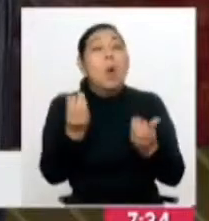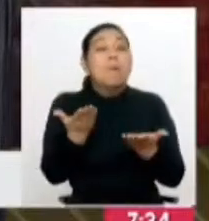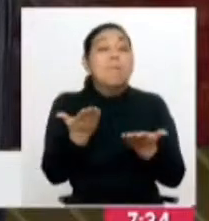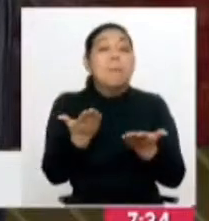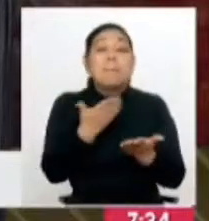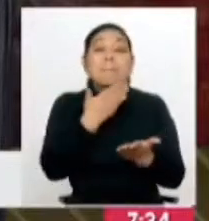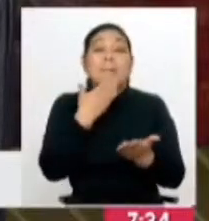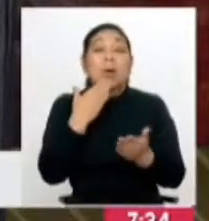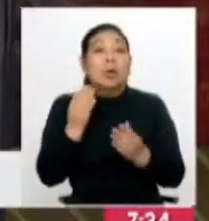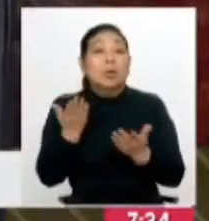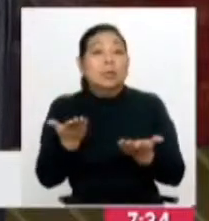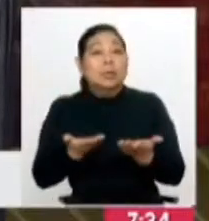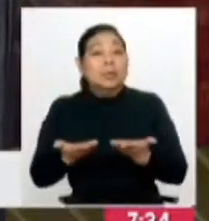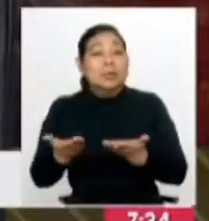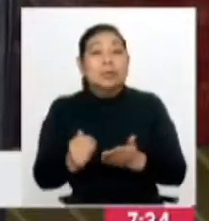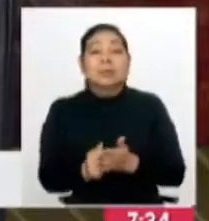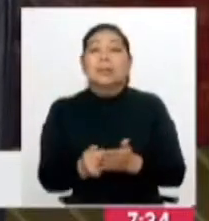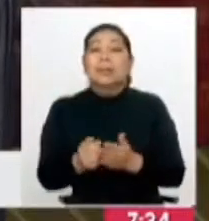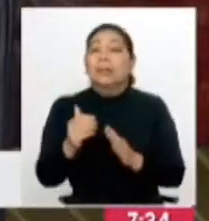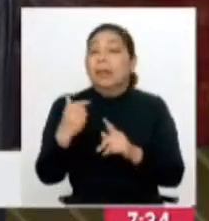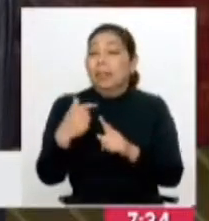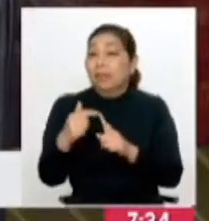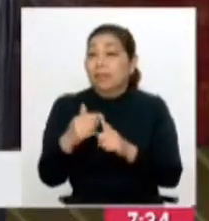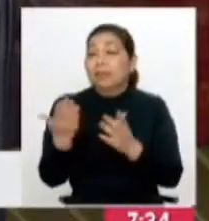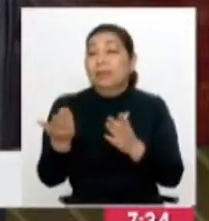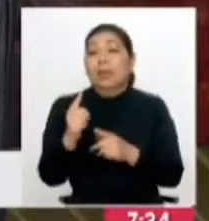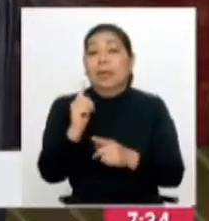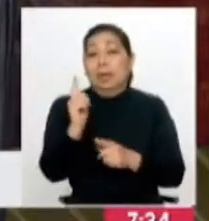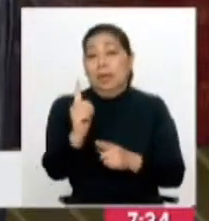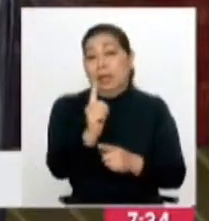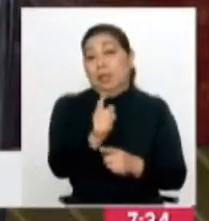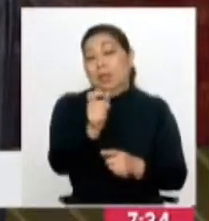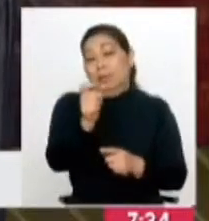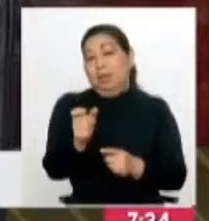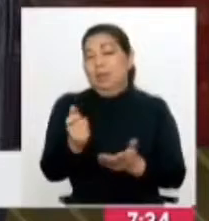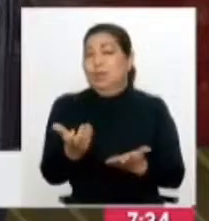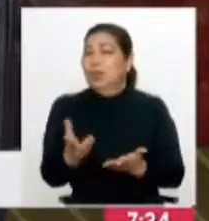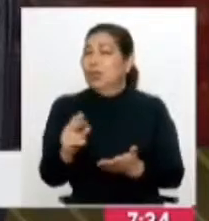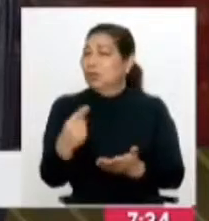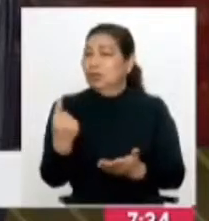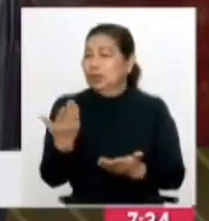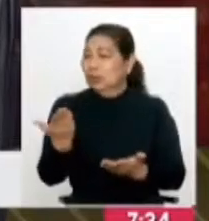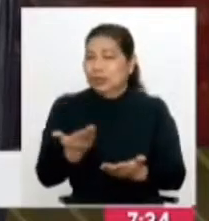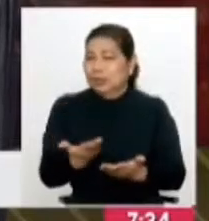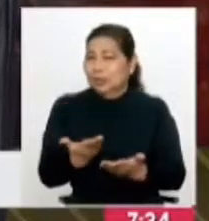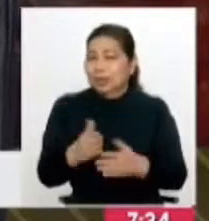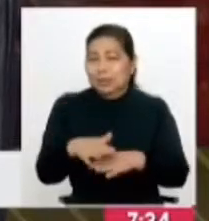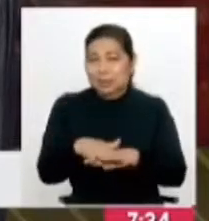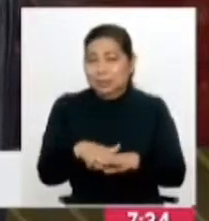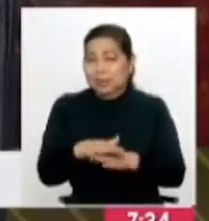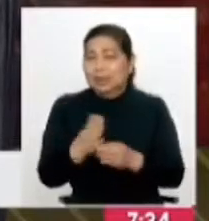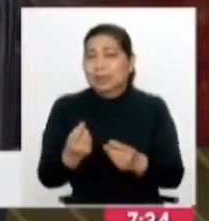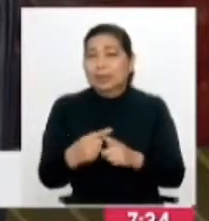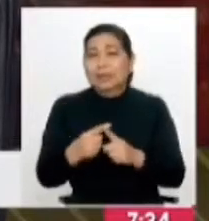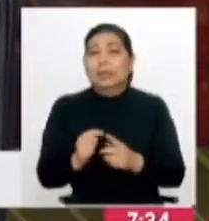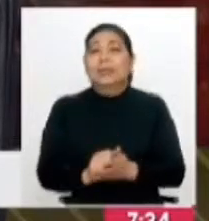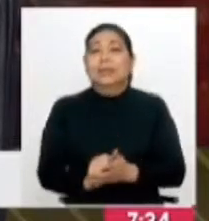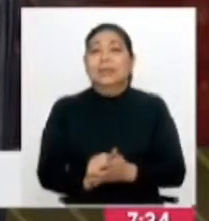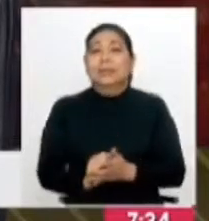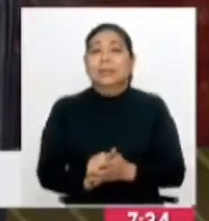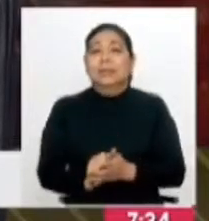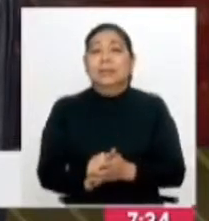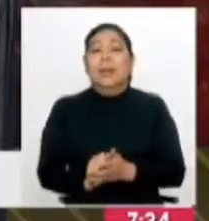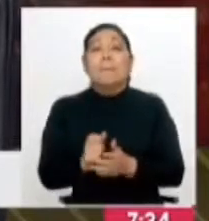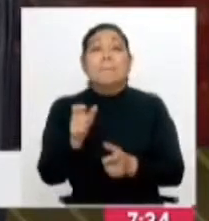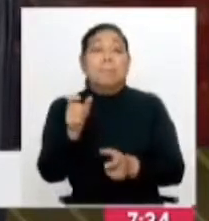la calidad de atención en las agencias y la experiencia de cara al cliente. Esto no solamente ha sido en gestión de agencias, ha sido